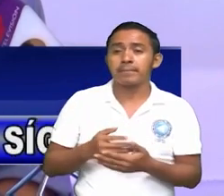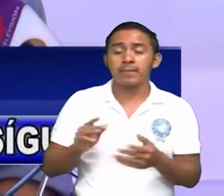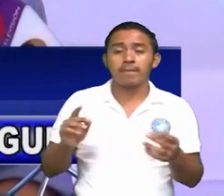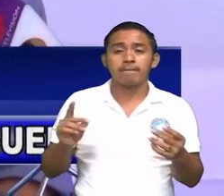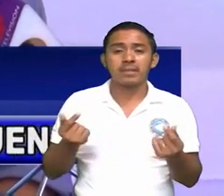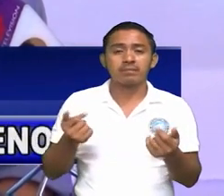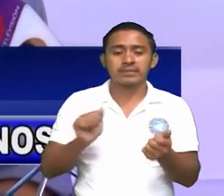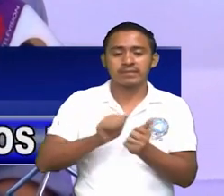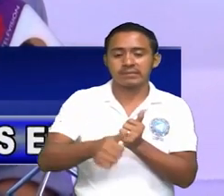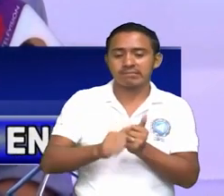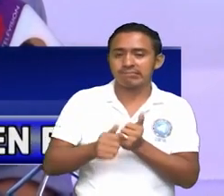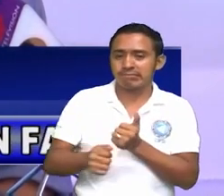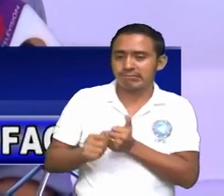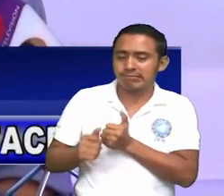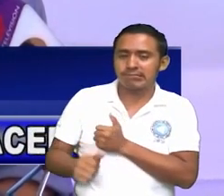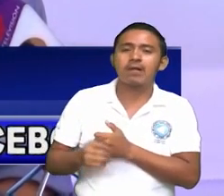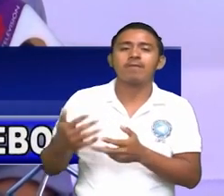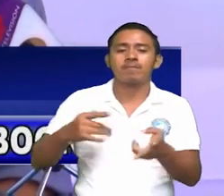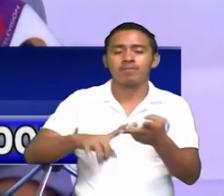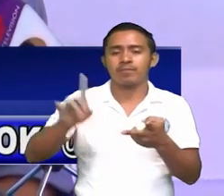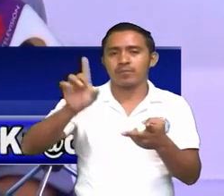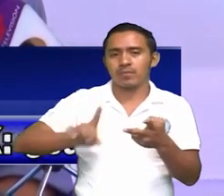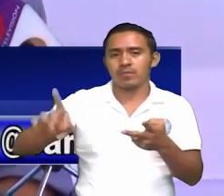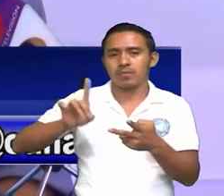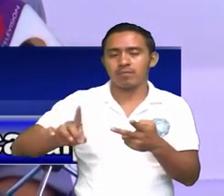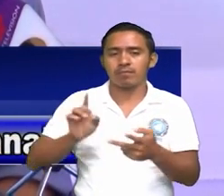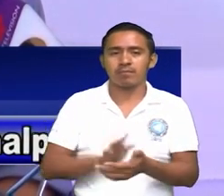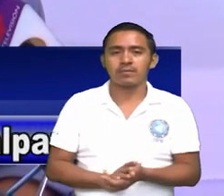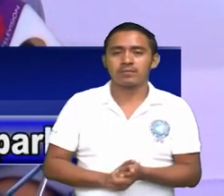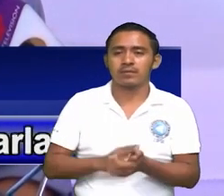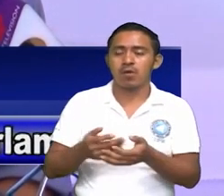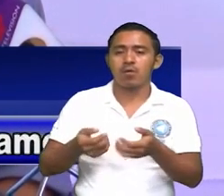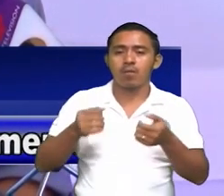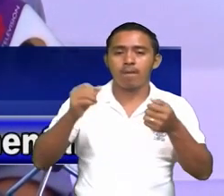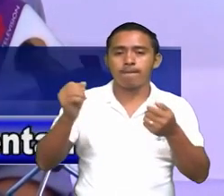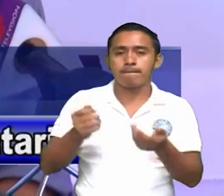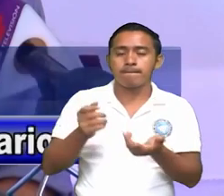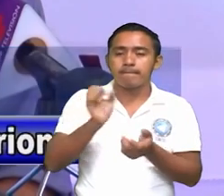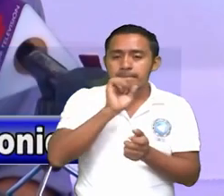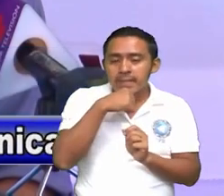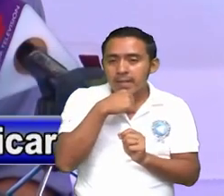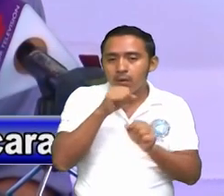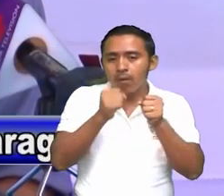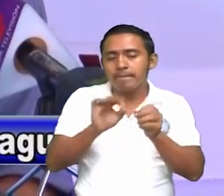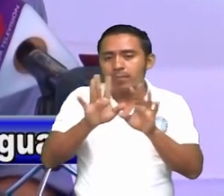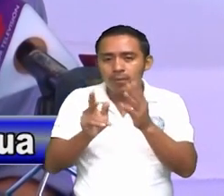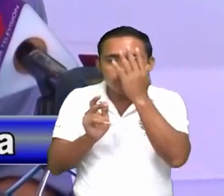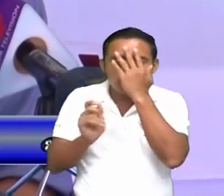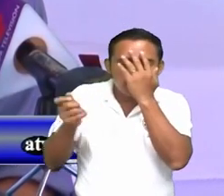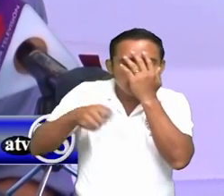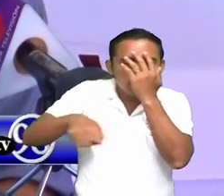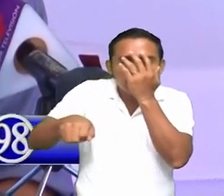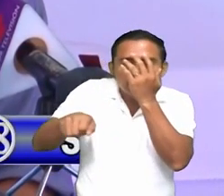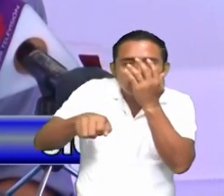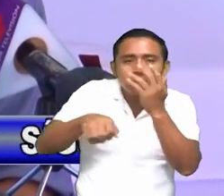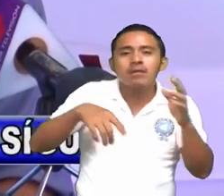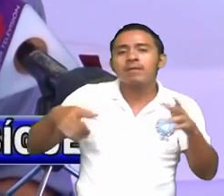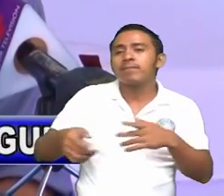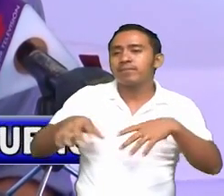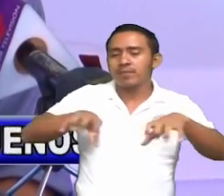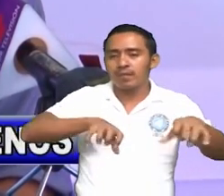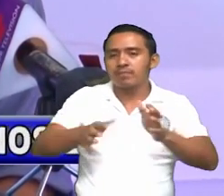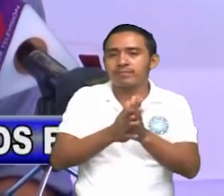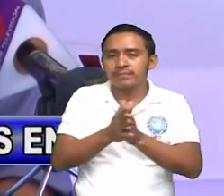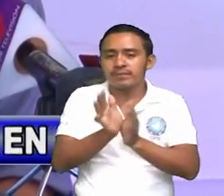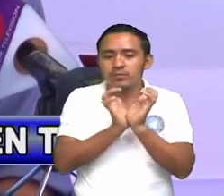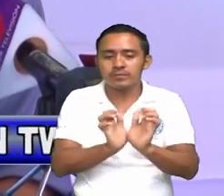la mazorca y el día domingo nos va a estar acompañando el viejo y la vieja por todo el Parque Nacional de Feria. Actividades recreativas para niños